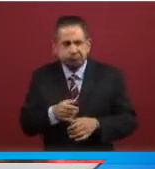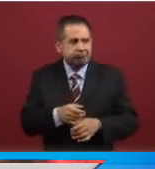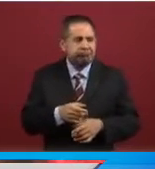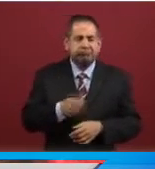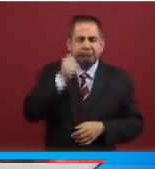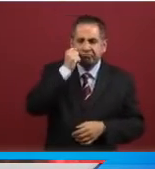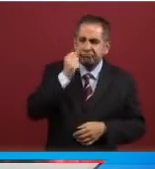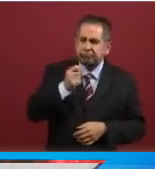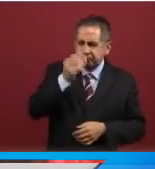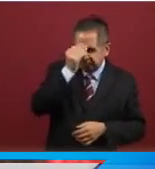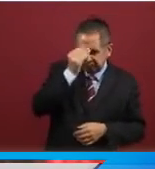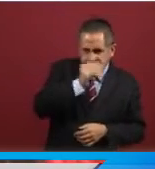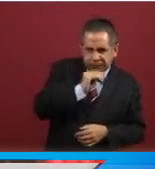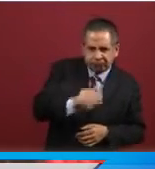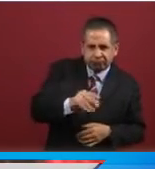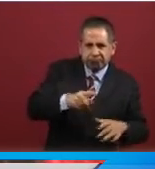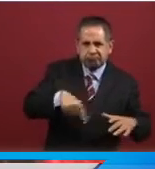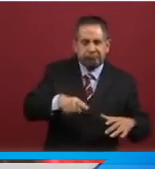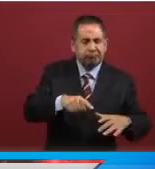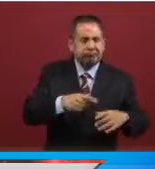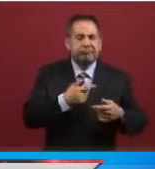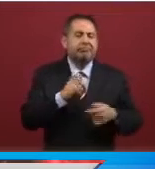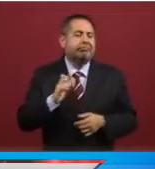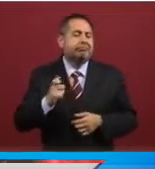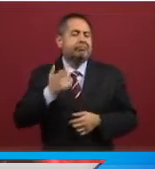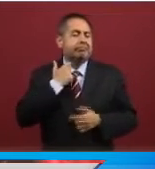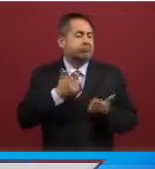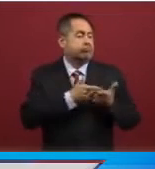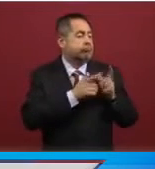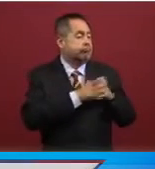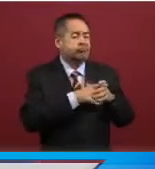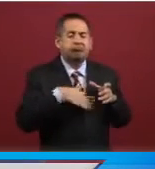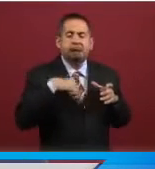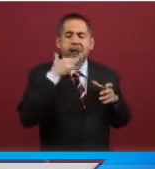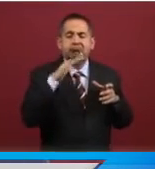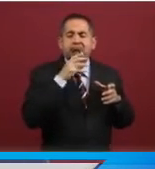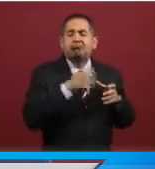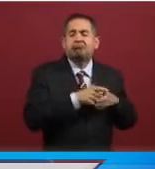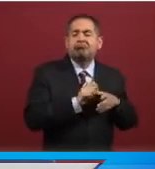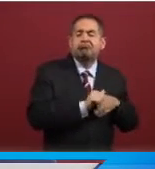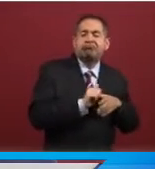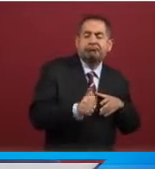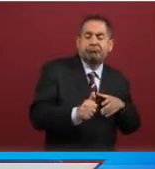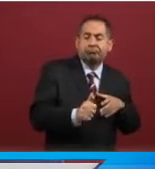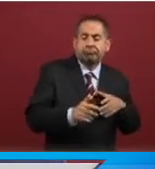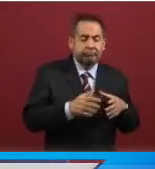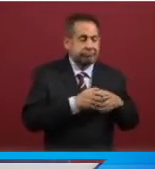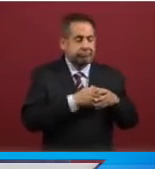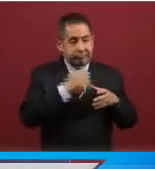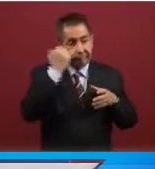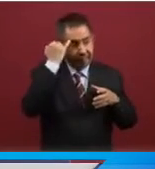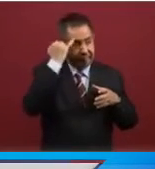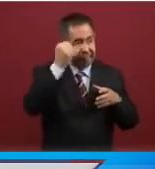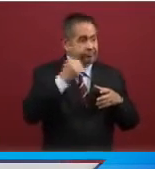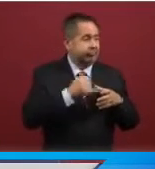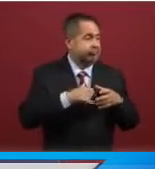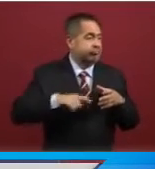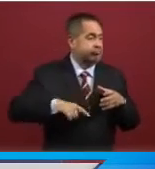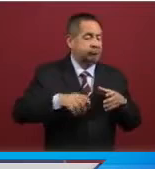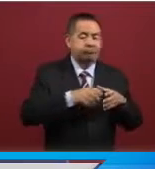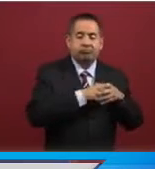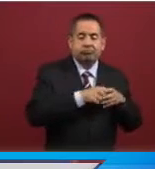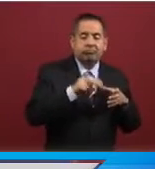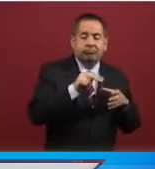con todos los compromisos sin solicitar deuda y sin comprometer los fondos de estabilización del país. De igual forma, en días recientes se logró